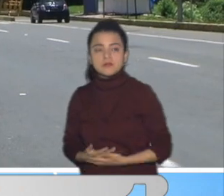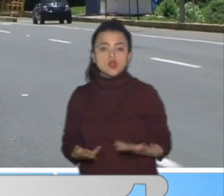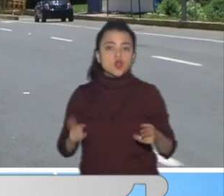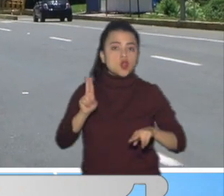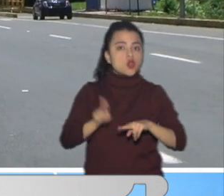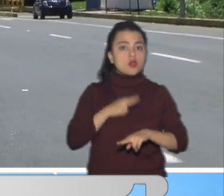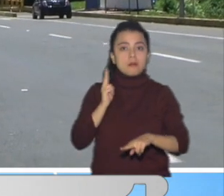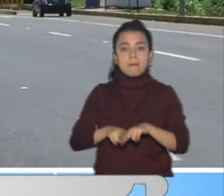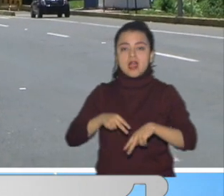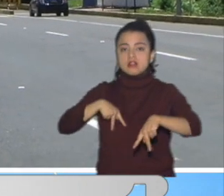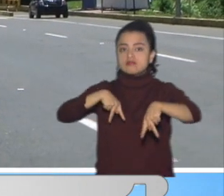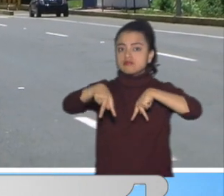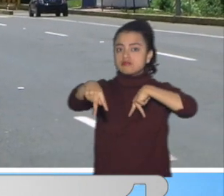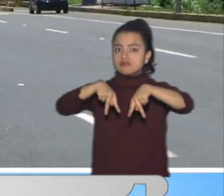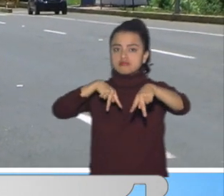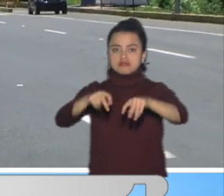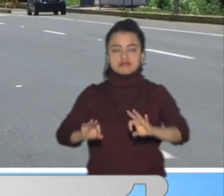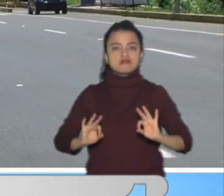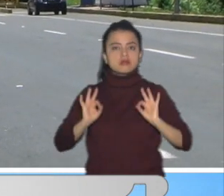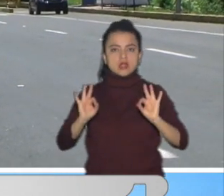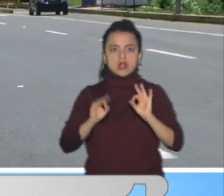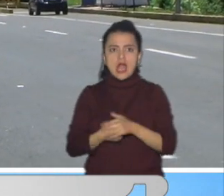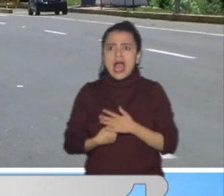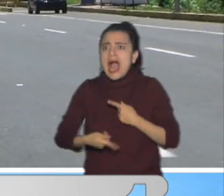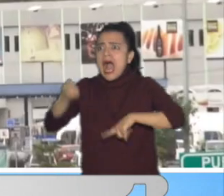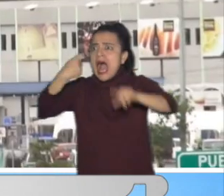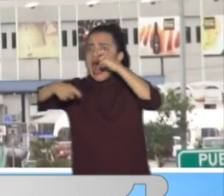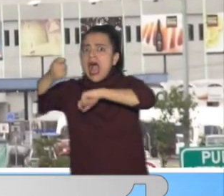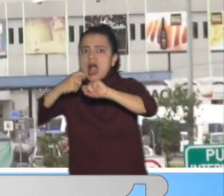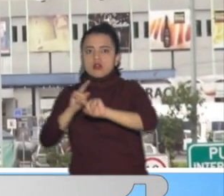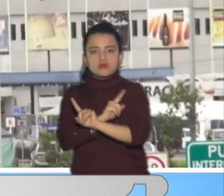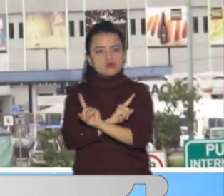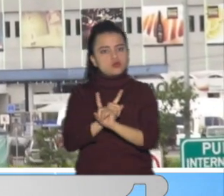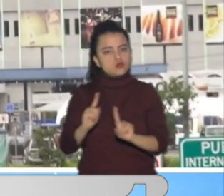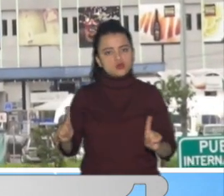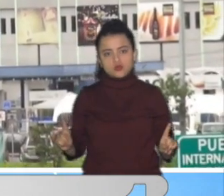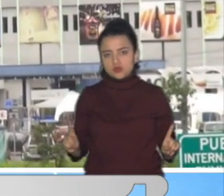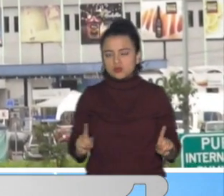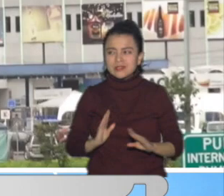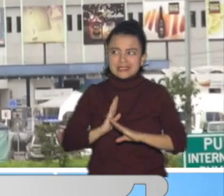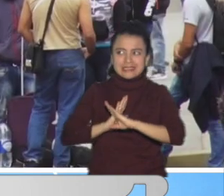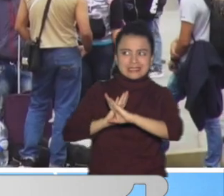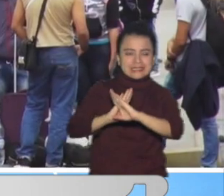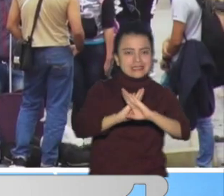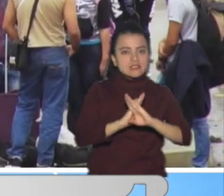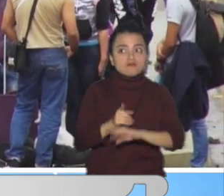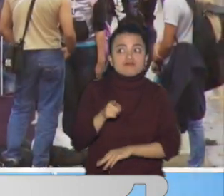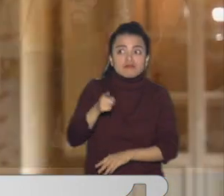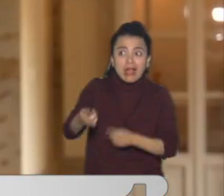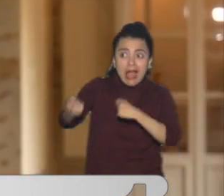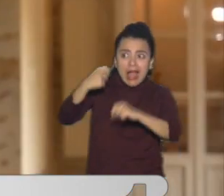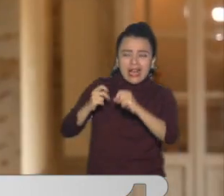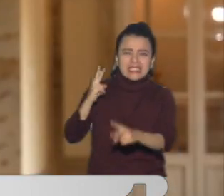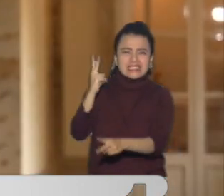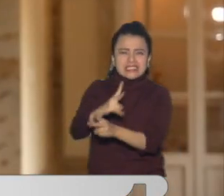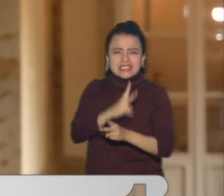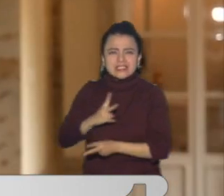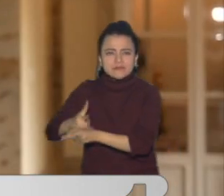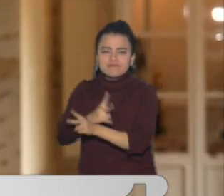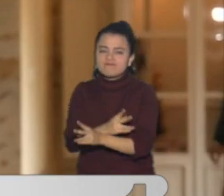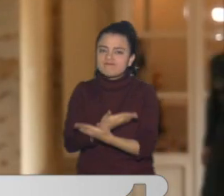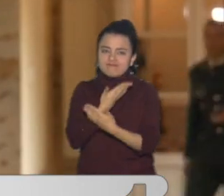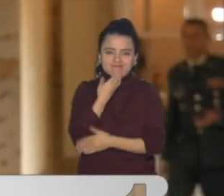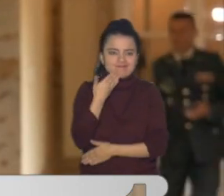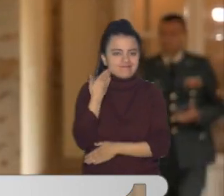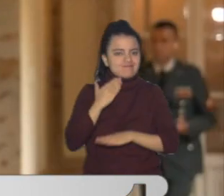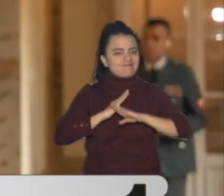peatones. No hay paso de comercio, no hay intercambio comercial por temas de seguridad nacional, por temas de infraestructura que tenemos en los